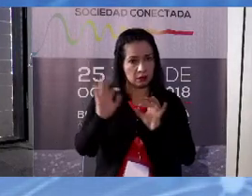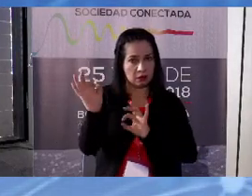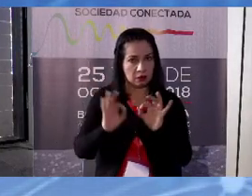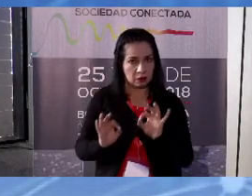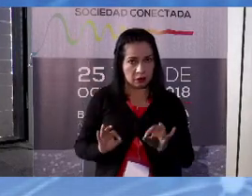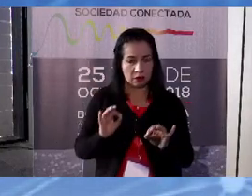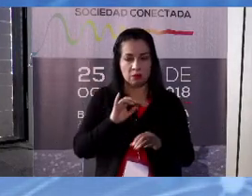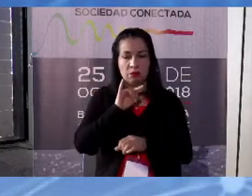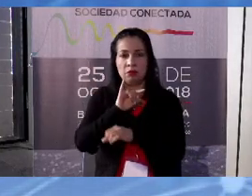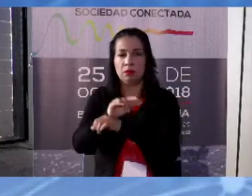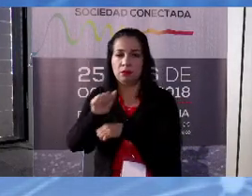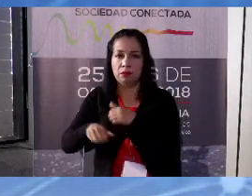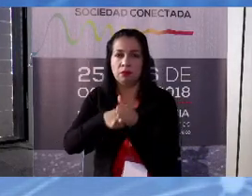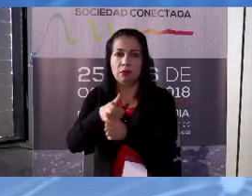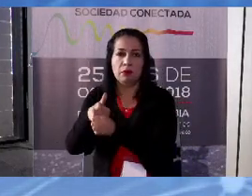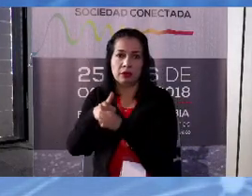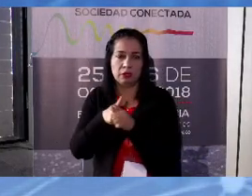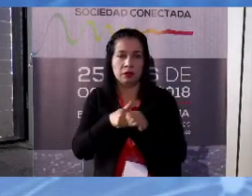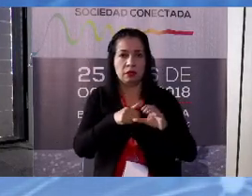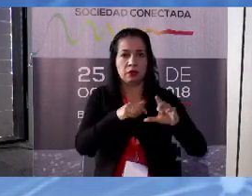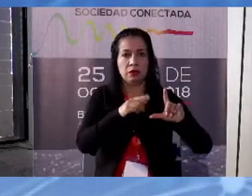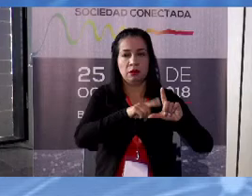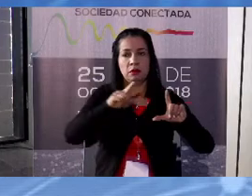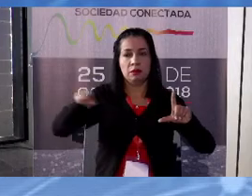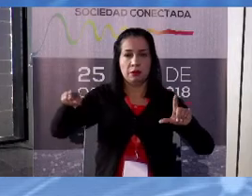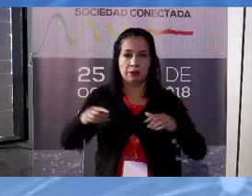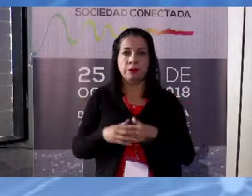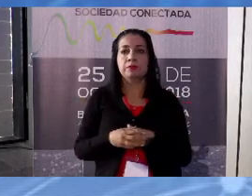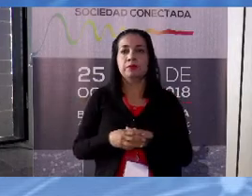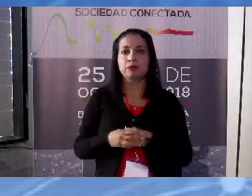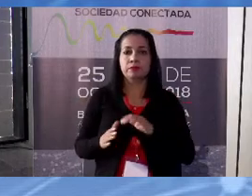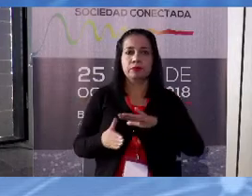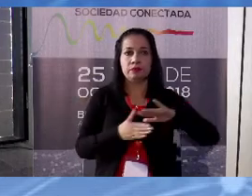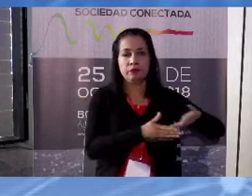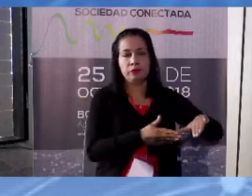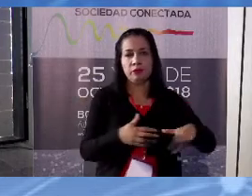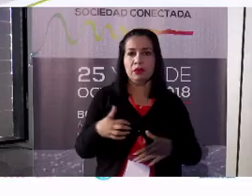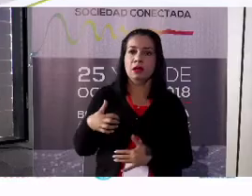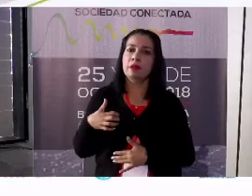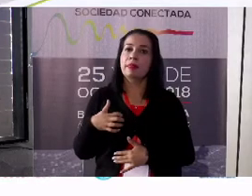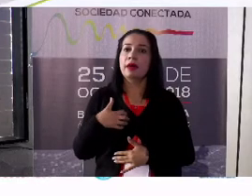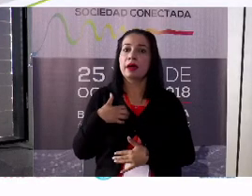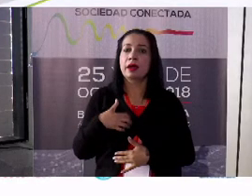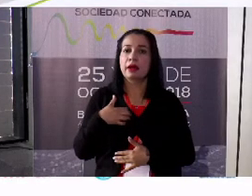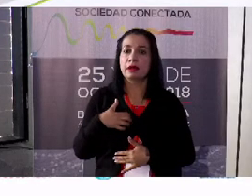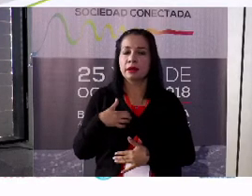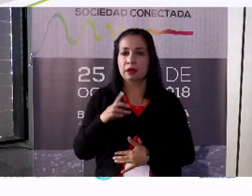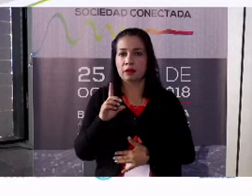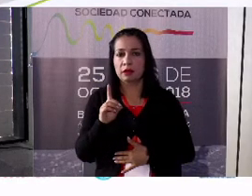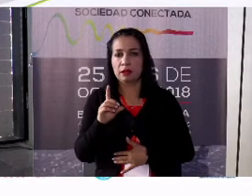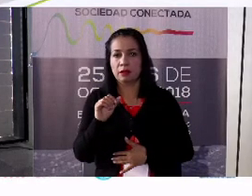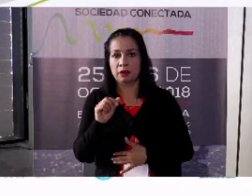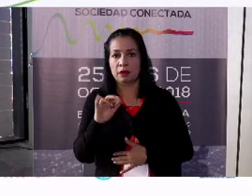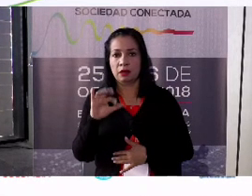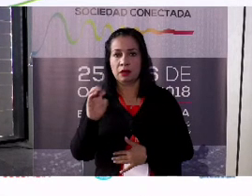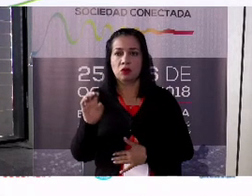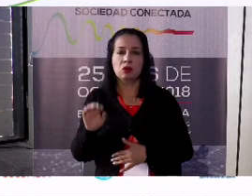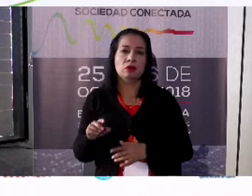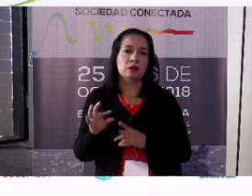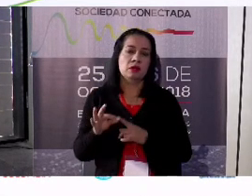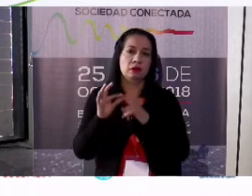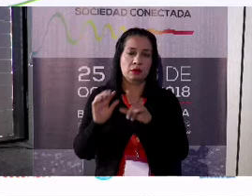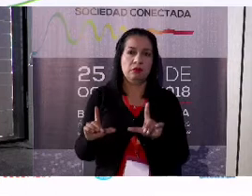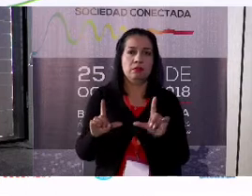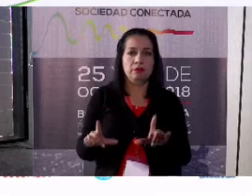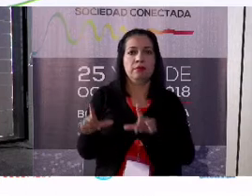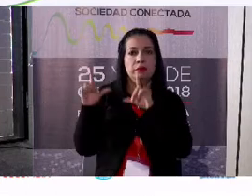de espectro de Argentina nos acompaña Hugo Darío Miguel licenciado en sistemas especializado